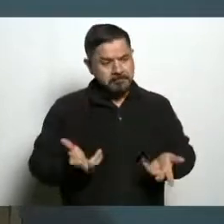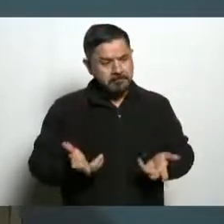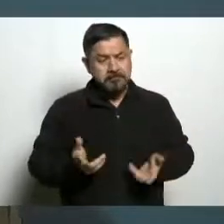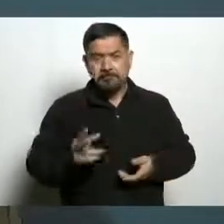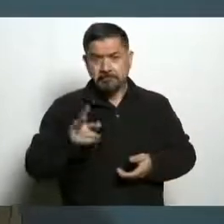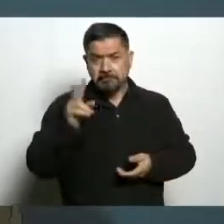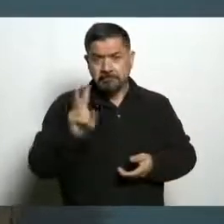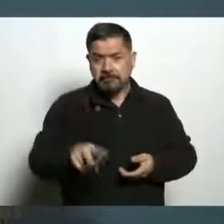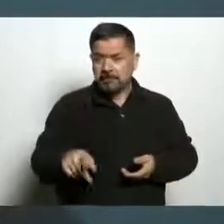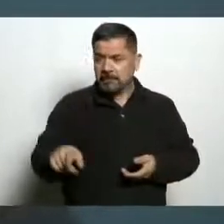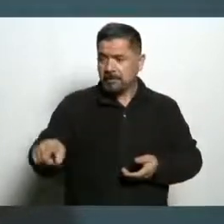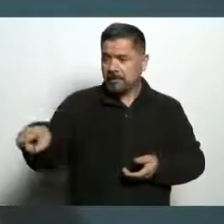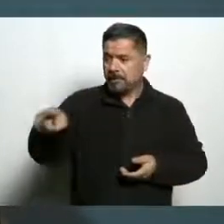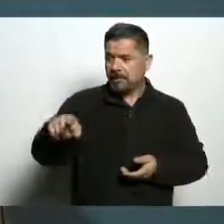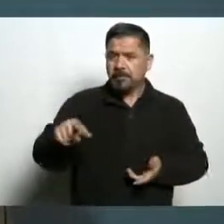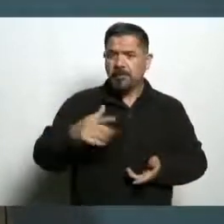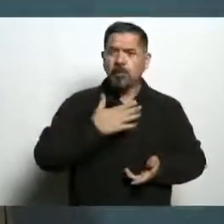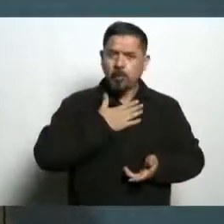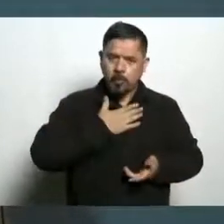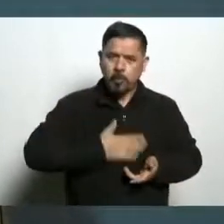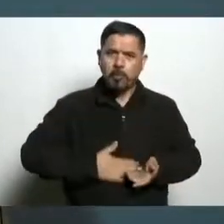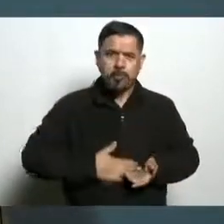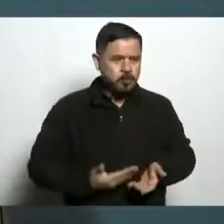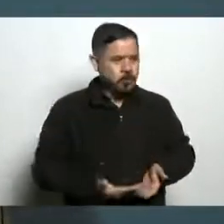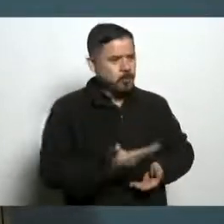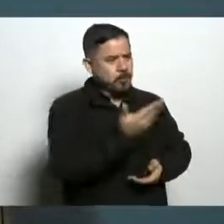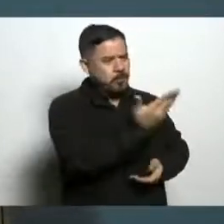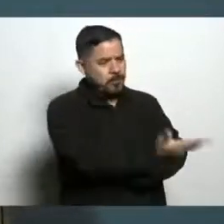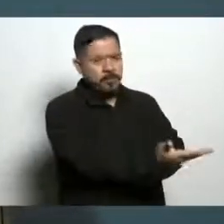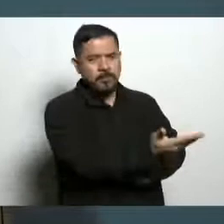un acto de justicia